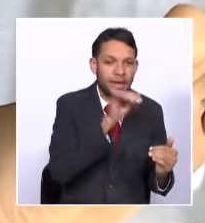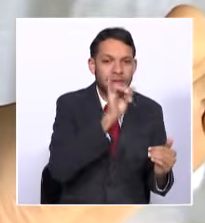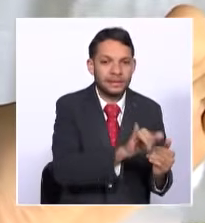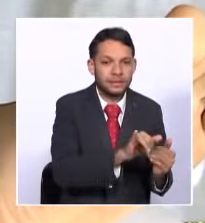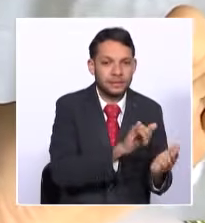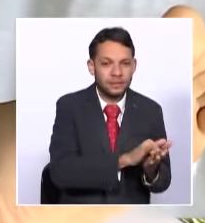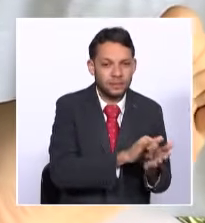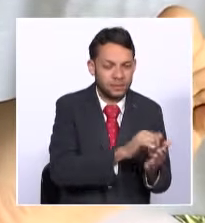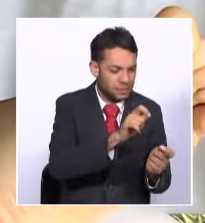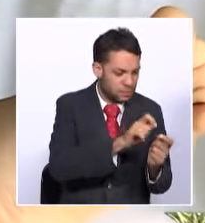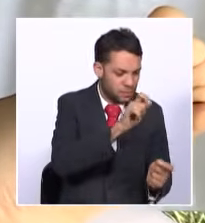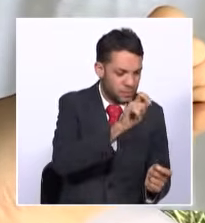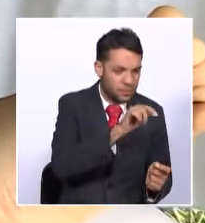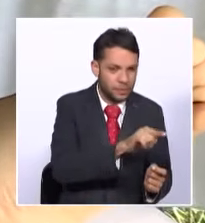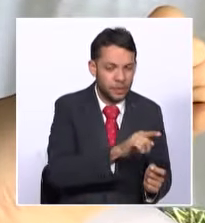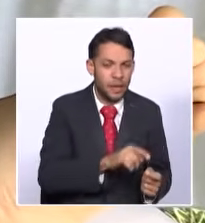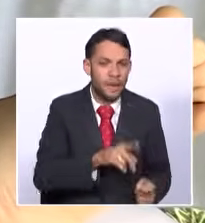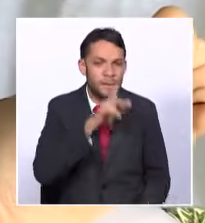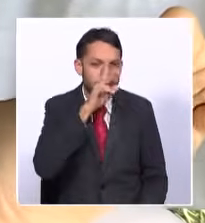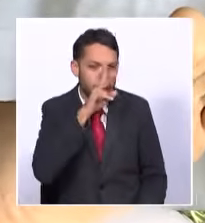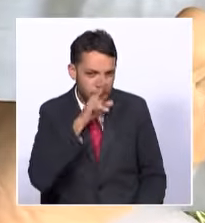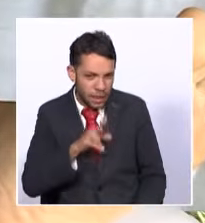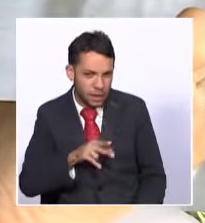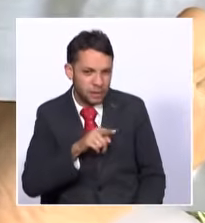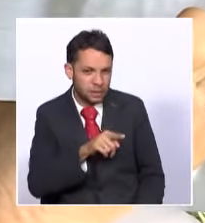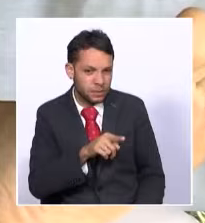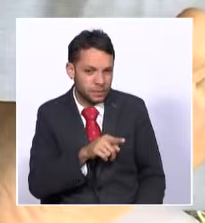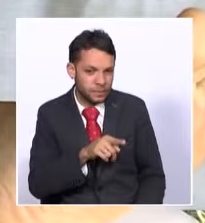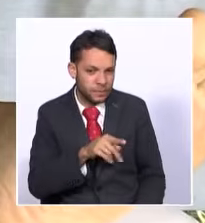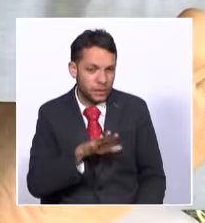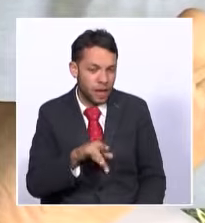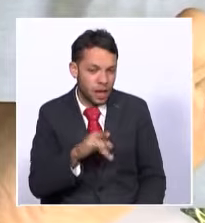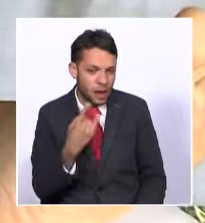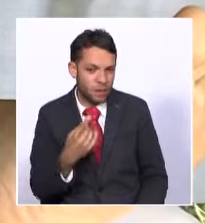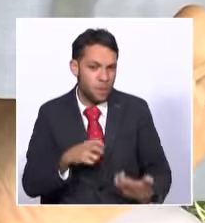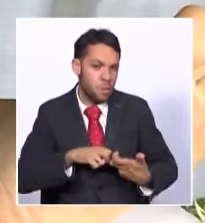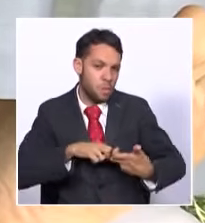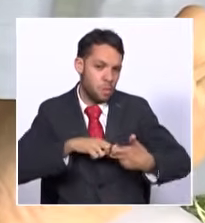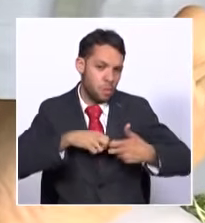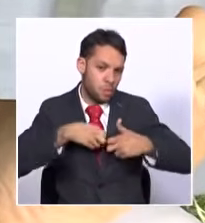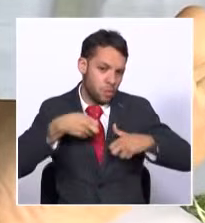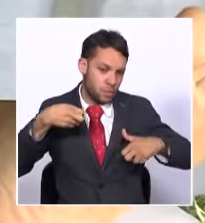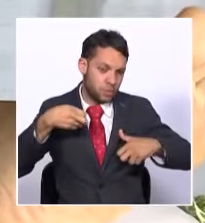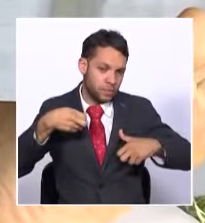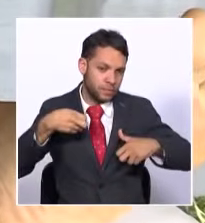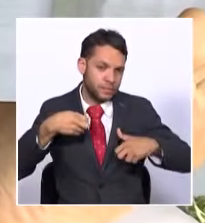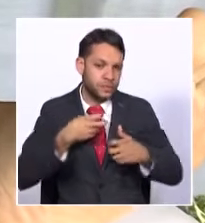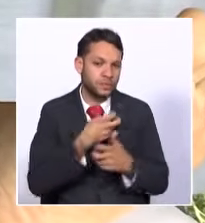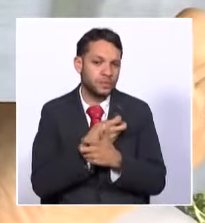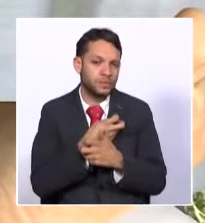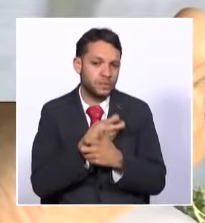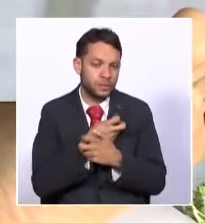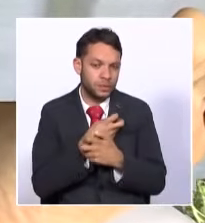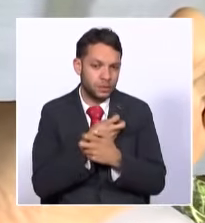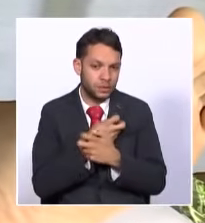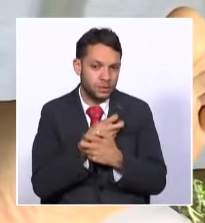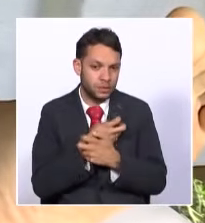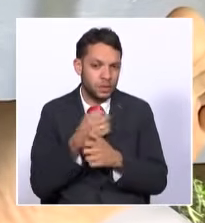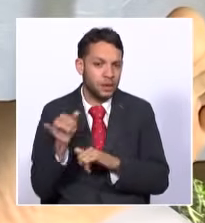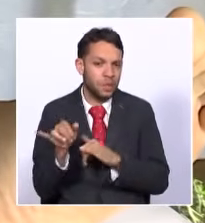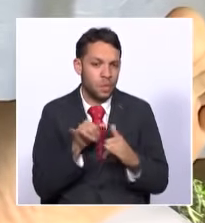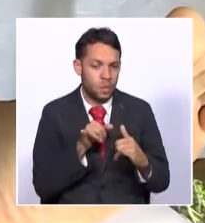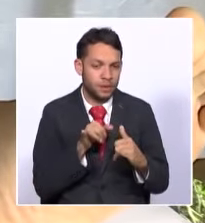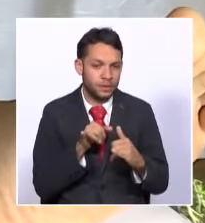es aparente? Que posiblemente sea por retracciones musculares, o sea, que el hueso está de igual tamaño, pero